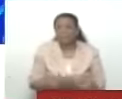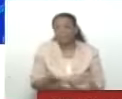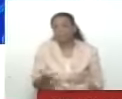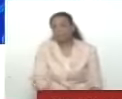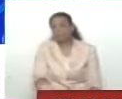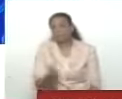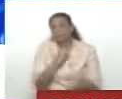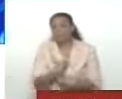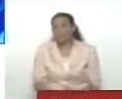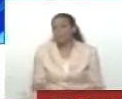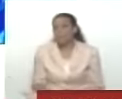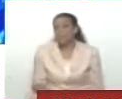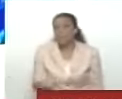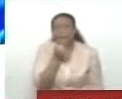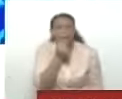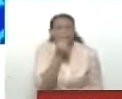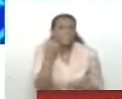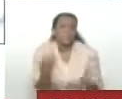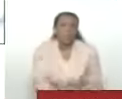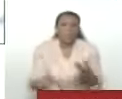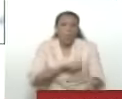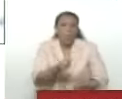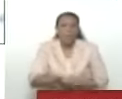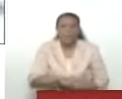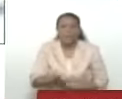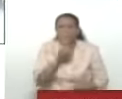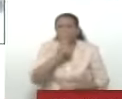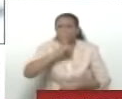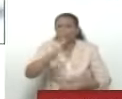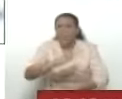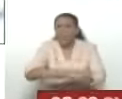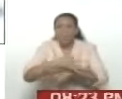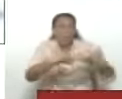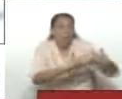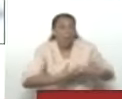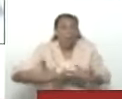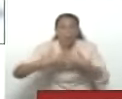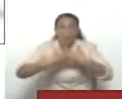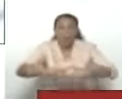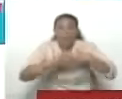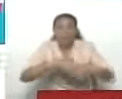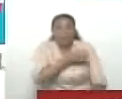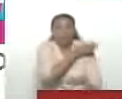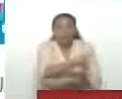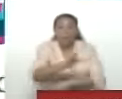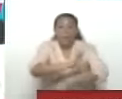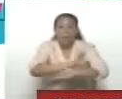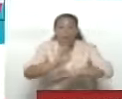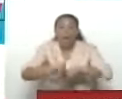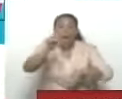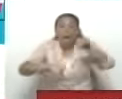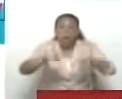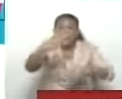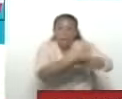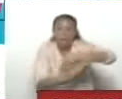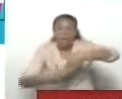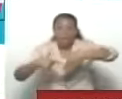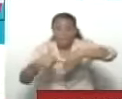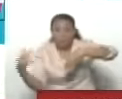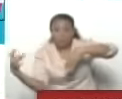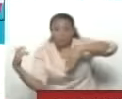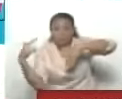barbarie. ¿De dónde viene la barbarie? De la derecha extremista que está llegando al gobierno en algunos países de América